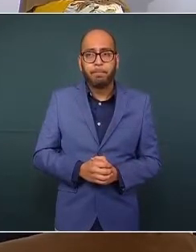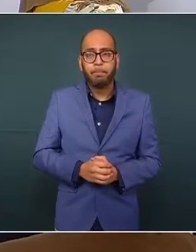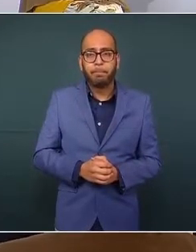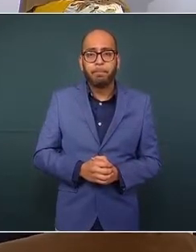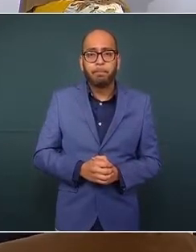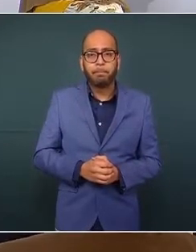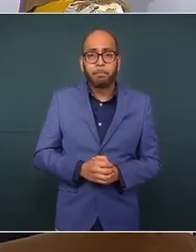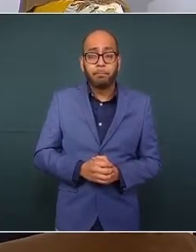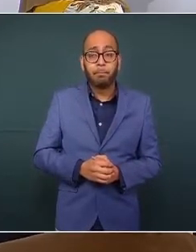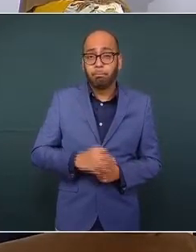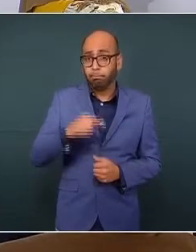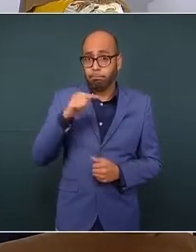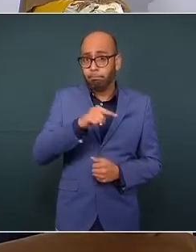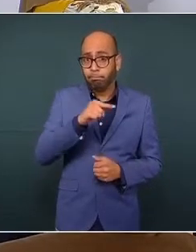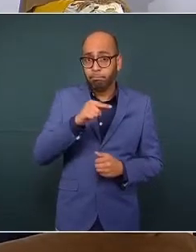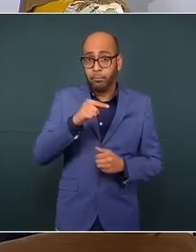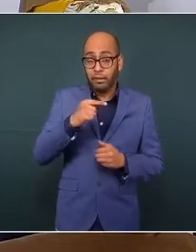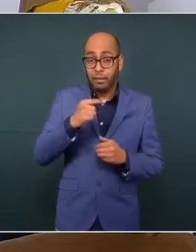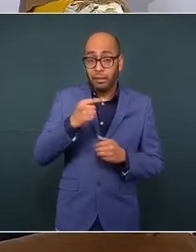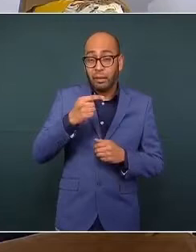desde las 6 de la mañana,